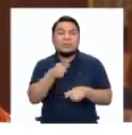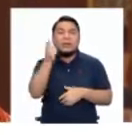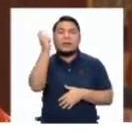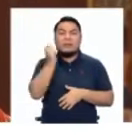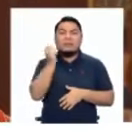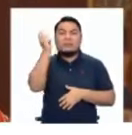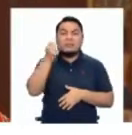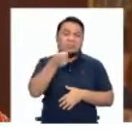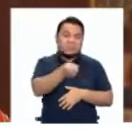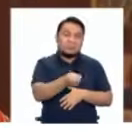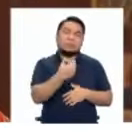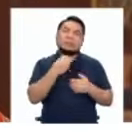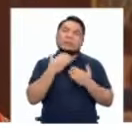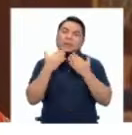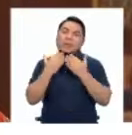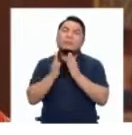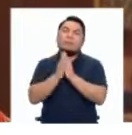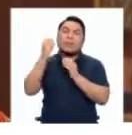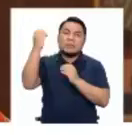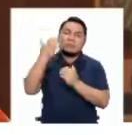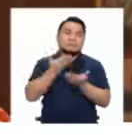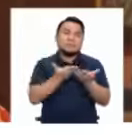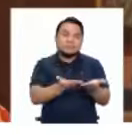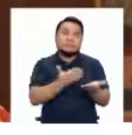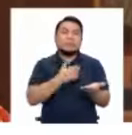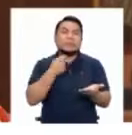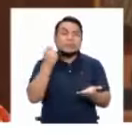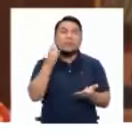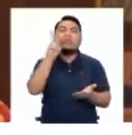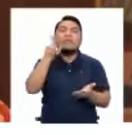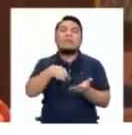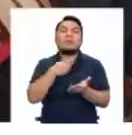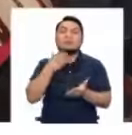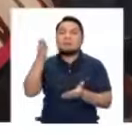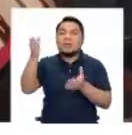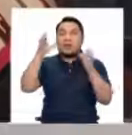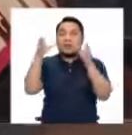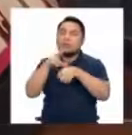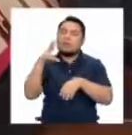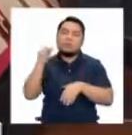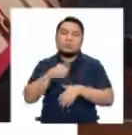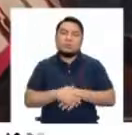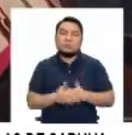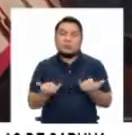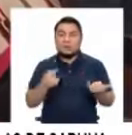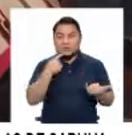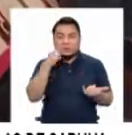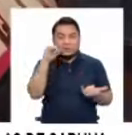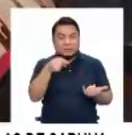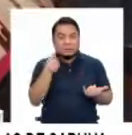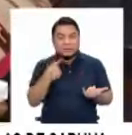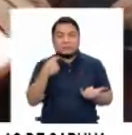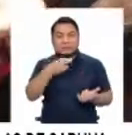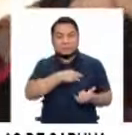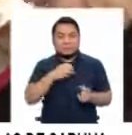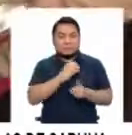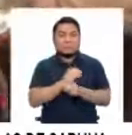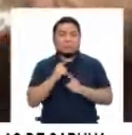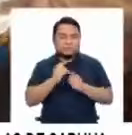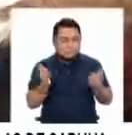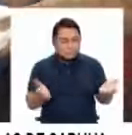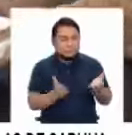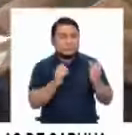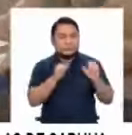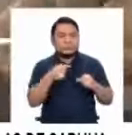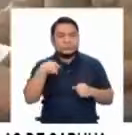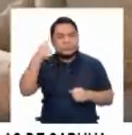gracia que ya se hemos solicitado dos veces, que fue negada por el Congreso. Neira expresó su aliento al maestro y aseguró que